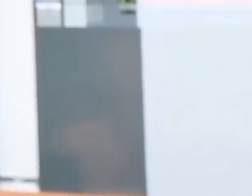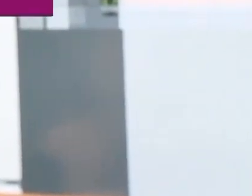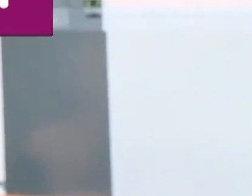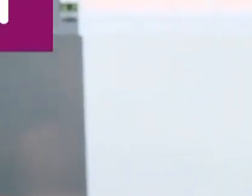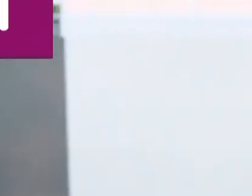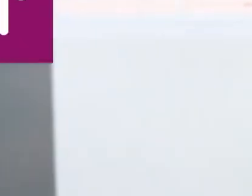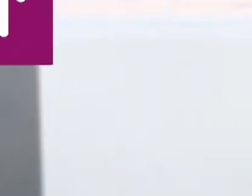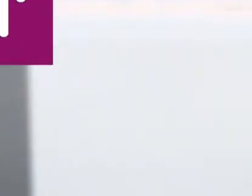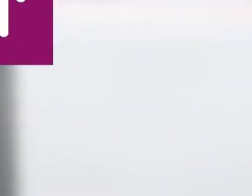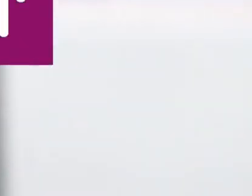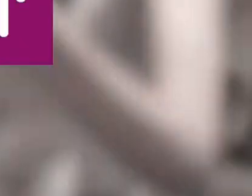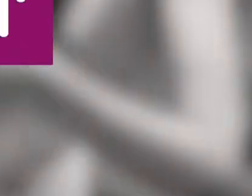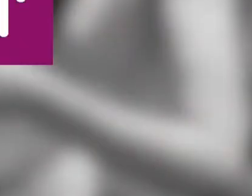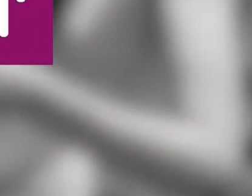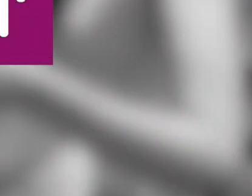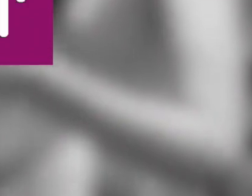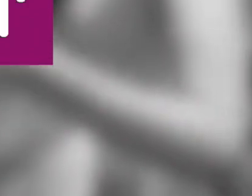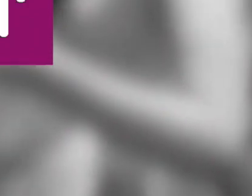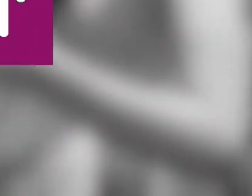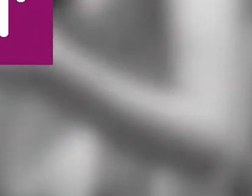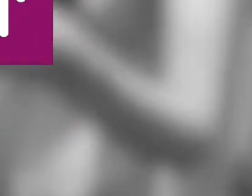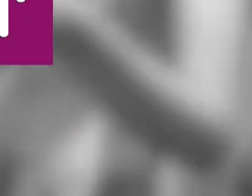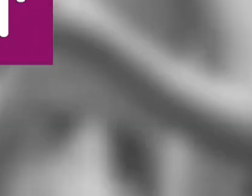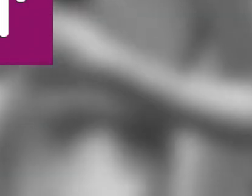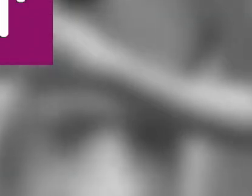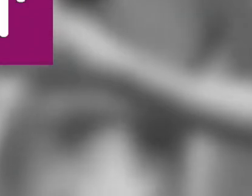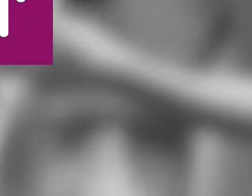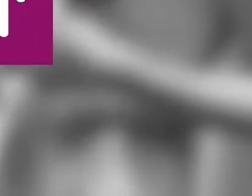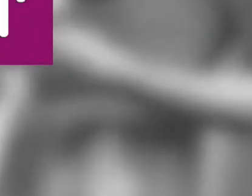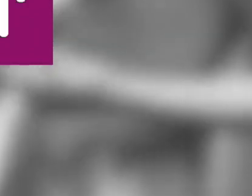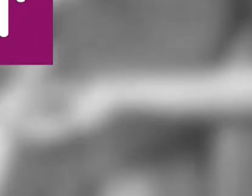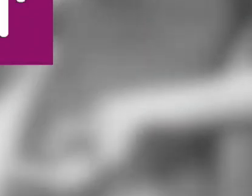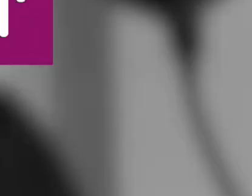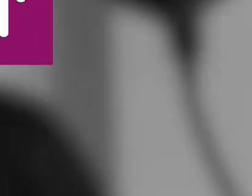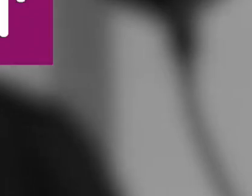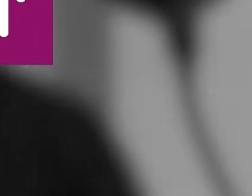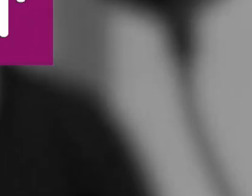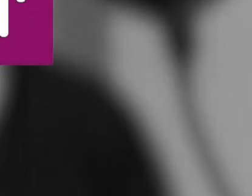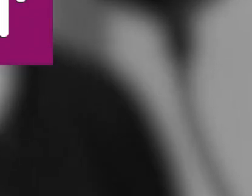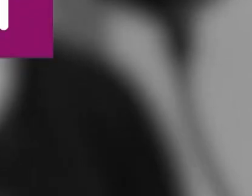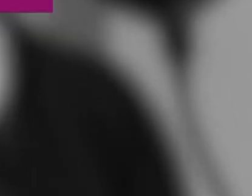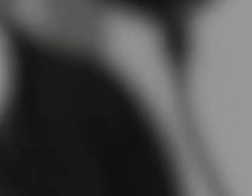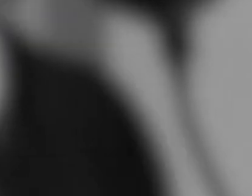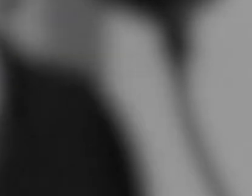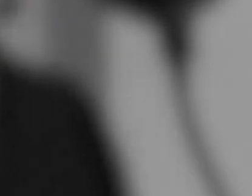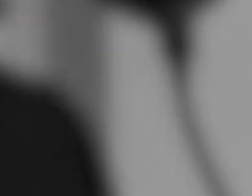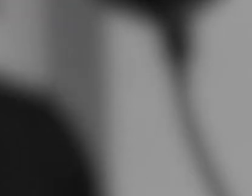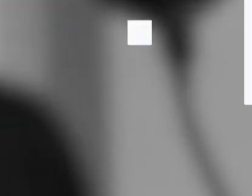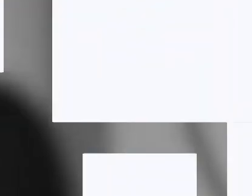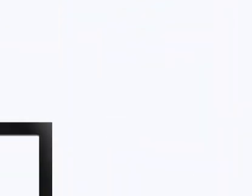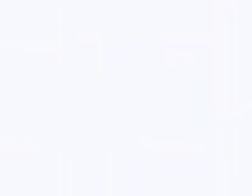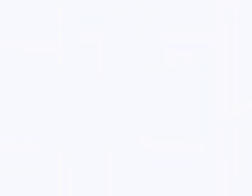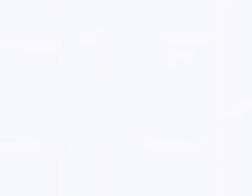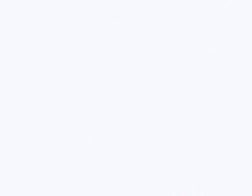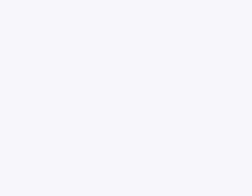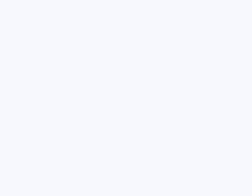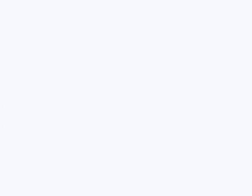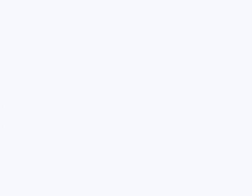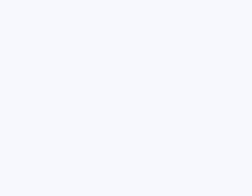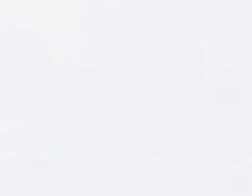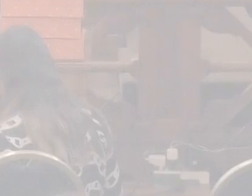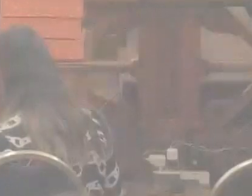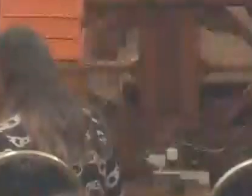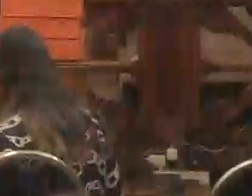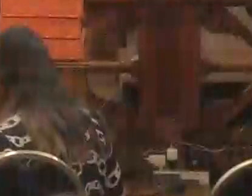secretariadegénero.pejud.cl o directamente en Spotify. Tenemos que hablar de justicia en la radio del Poder Judicial. Síguenos.